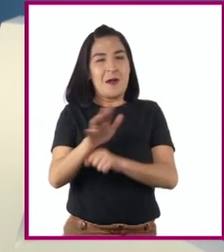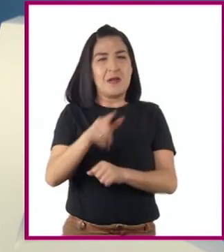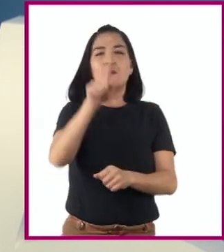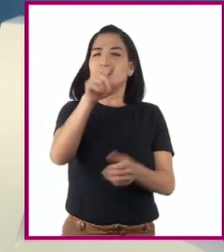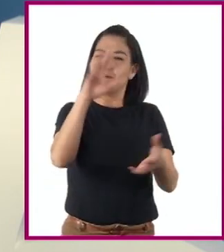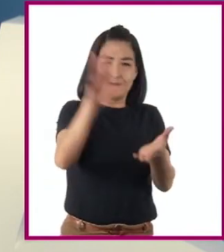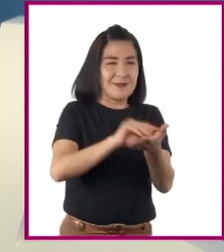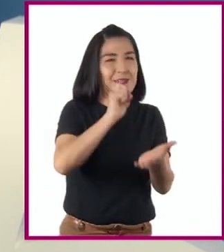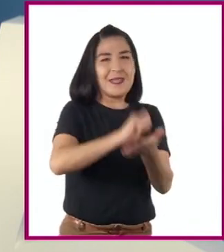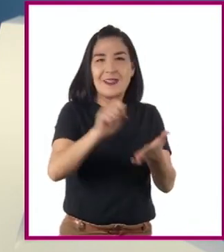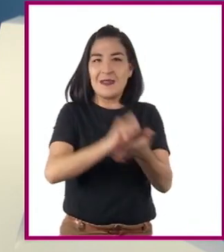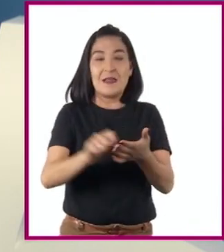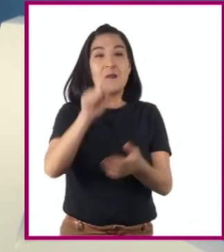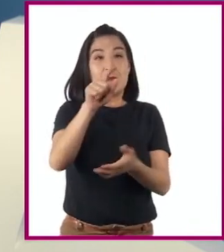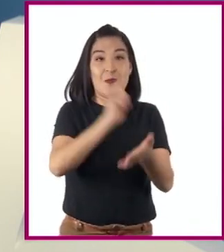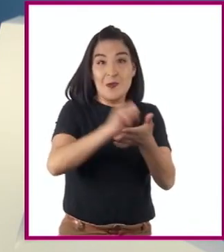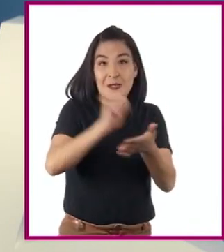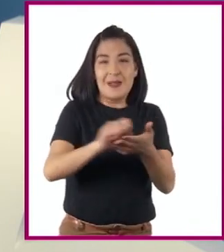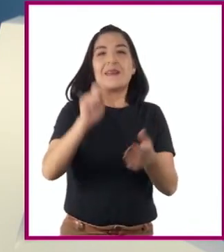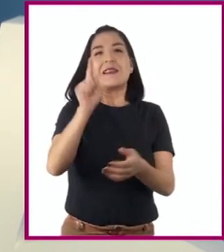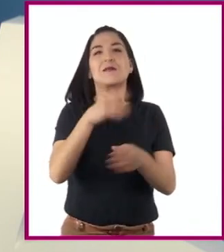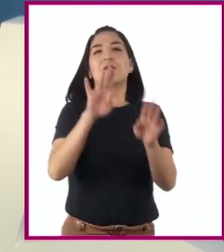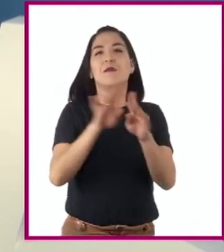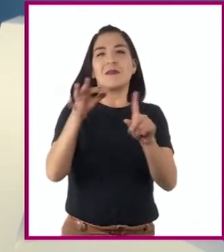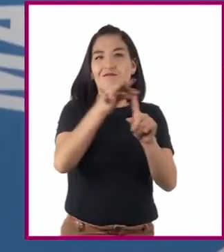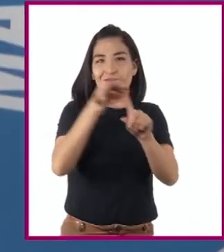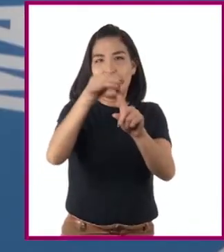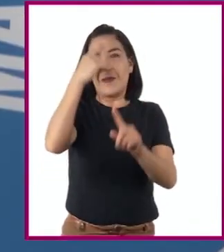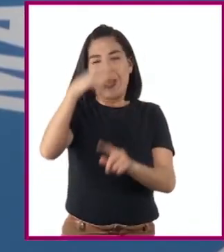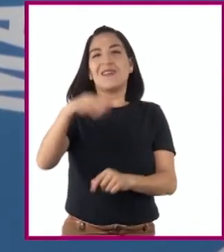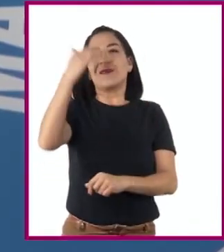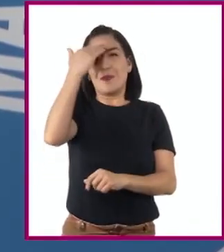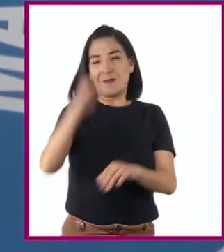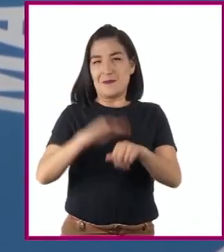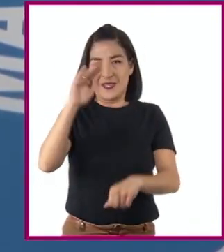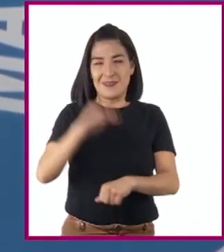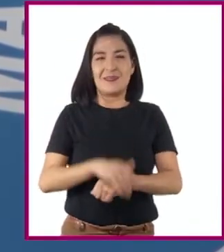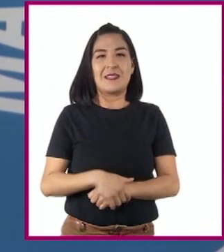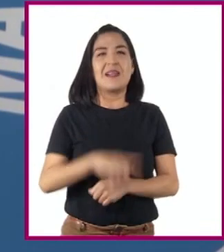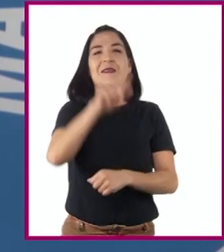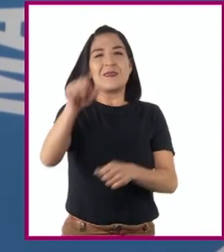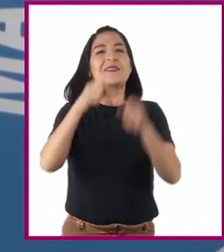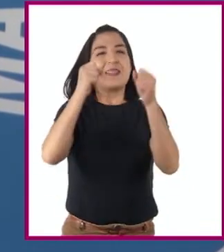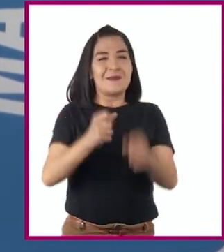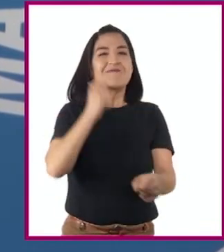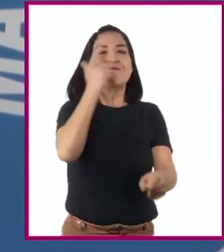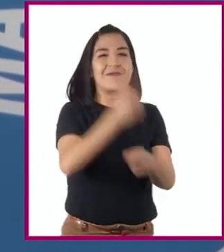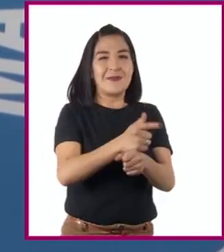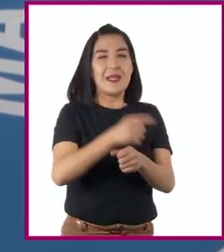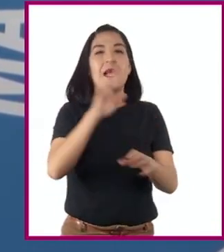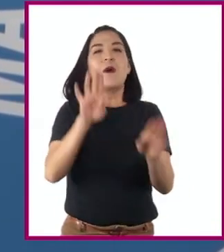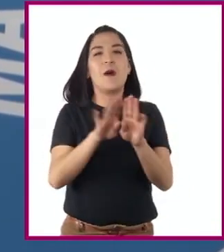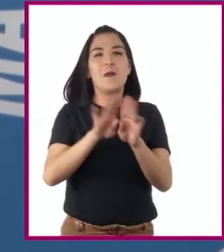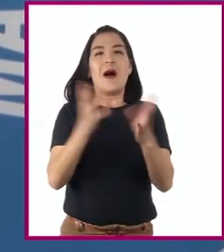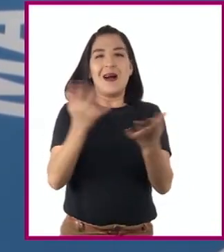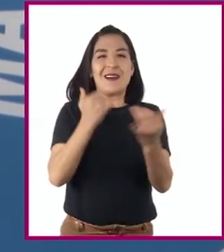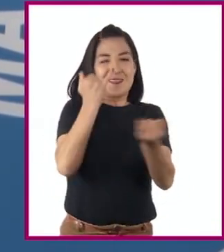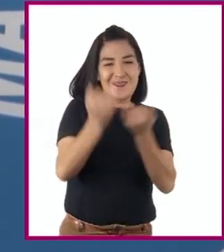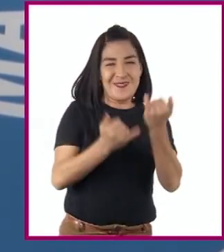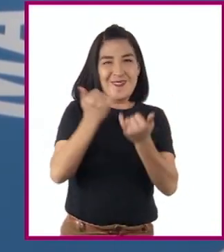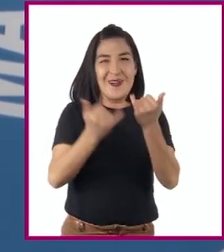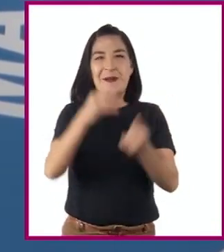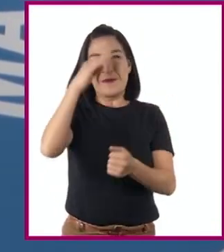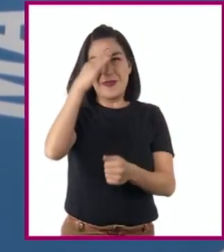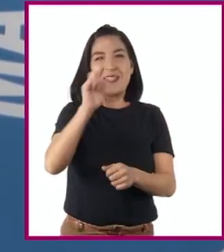Anoten todo, pues sus anotaciones son su guía de conocimientos. Seguramente notaron que poniendo en juego el cálculo